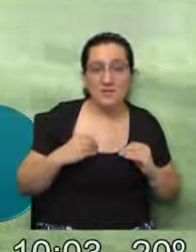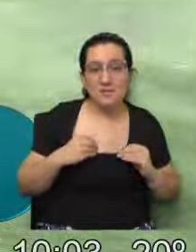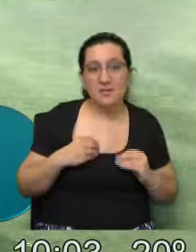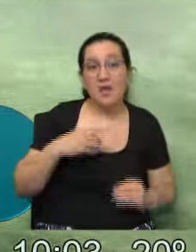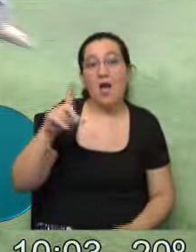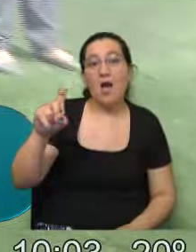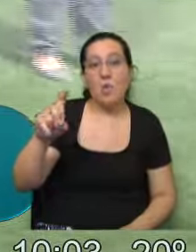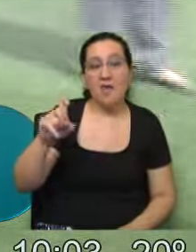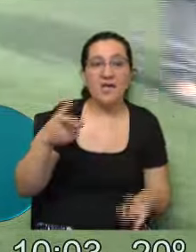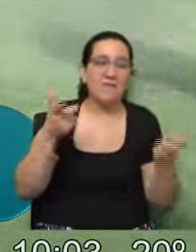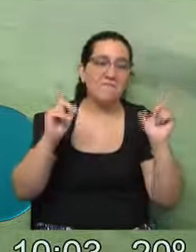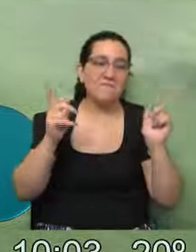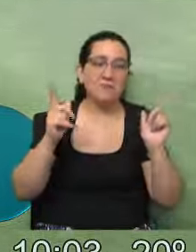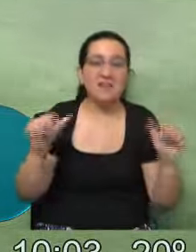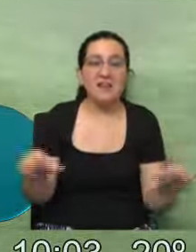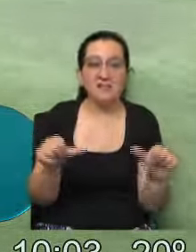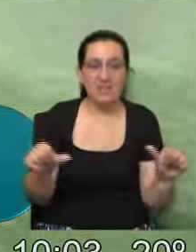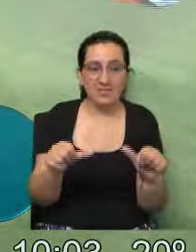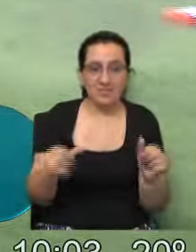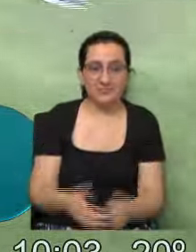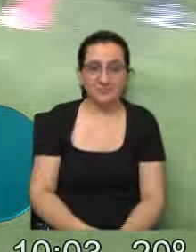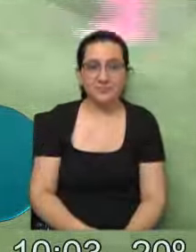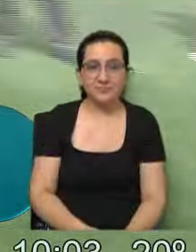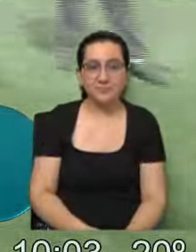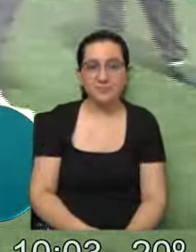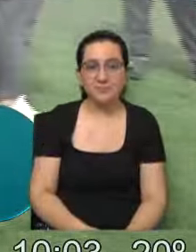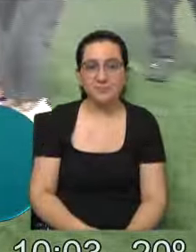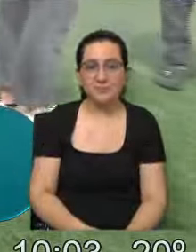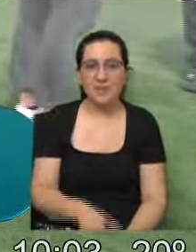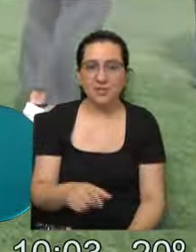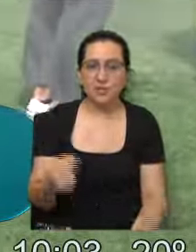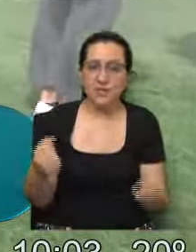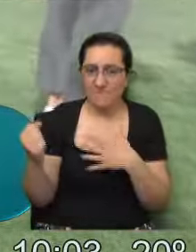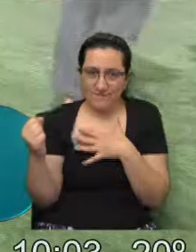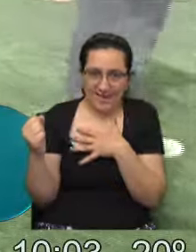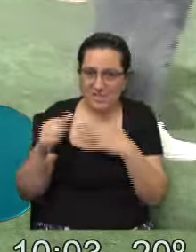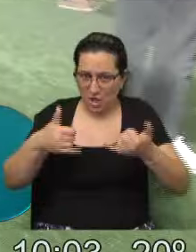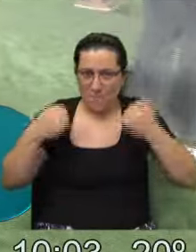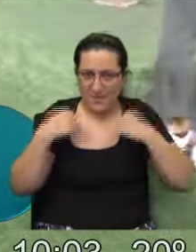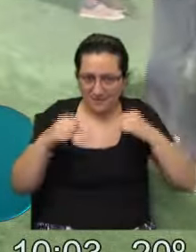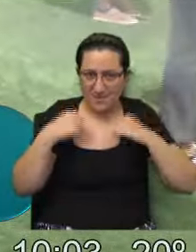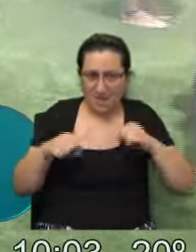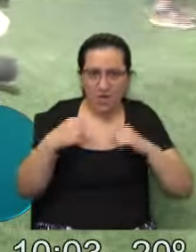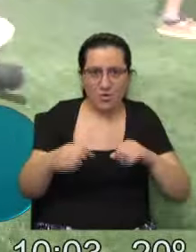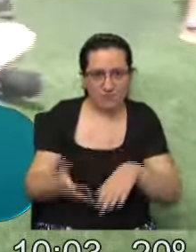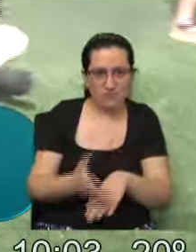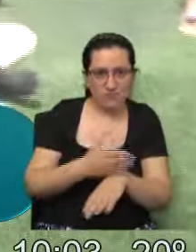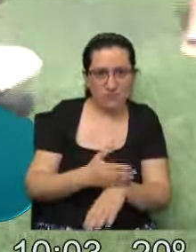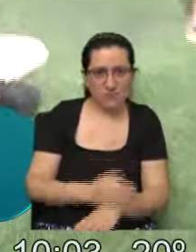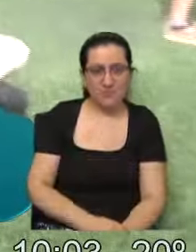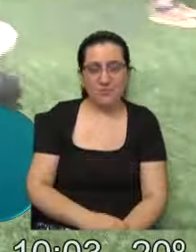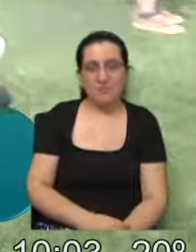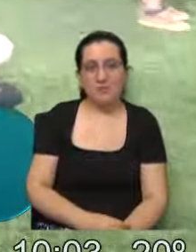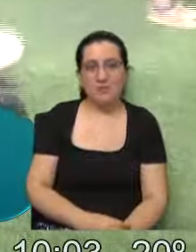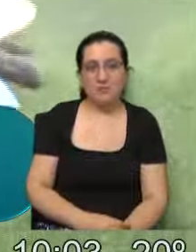Guada a disfrutar de esta actividad este baile que lo han practicado que lo han entrenado las infancias en